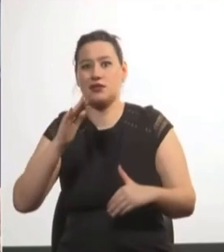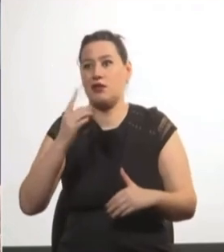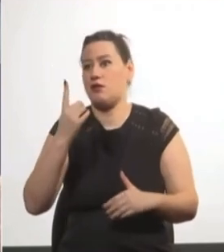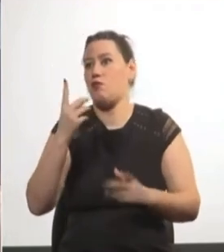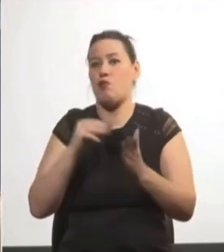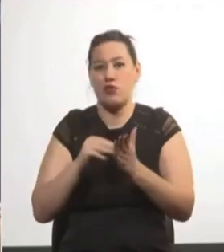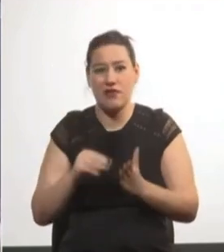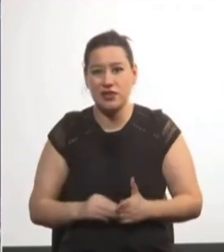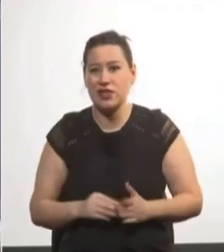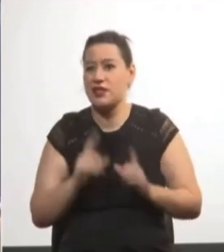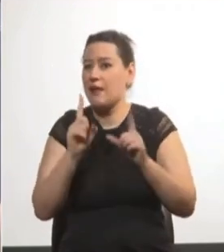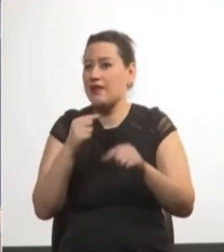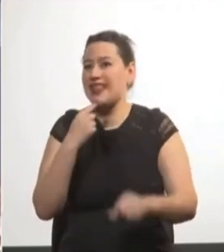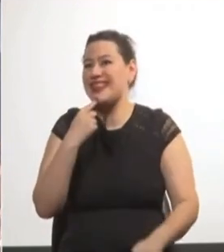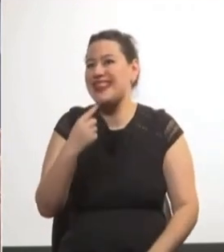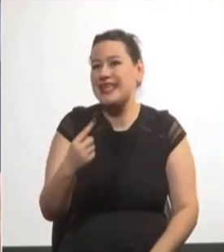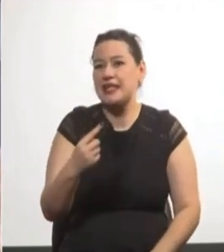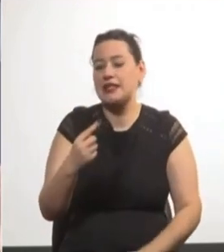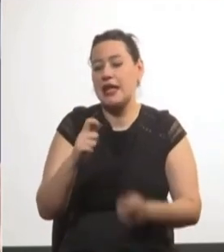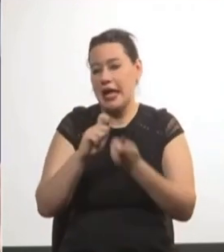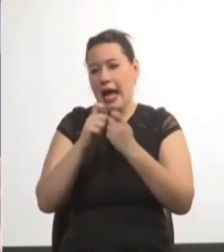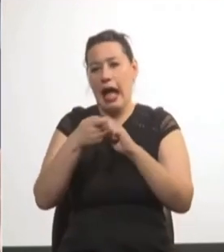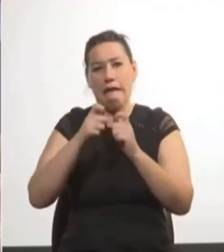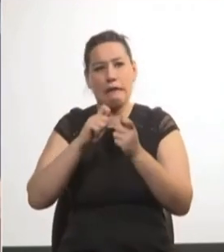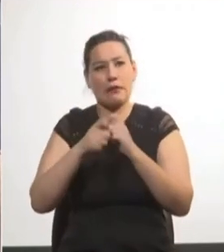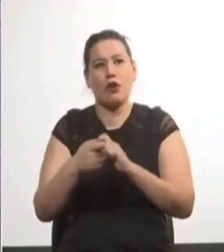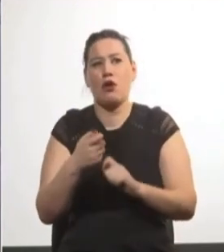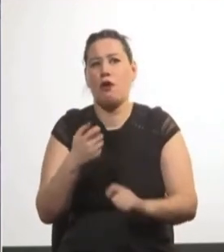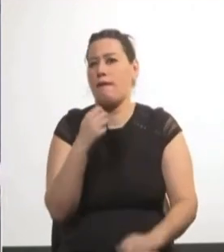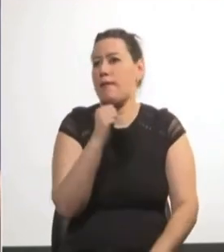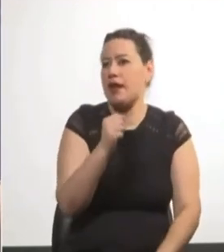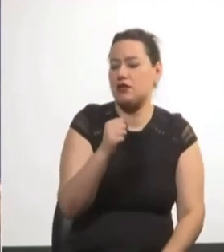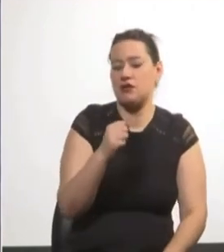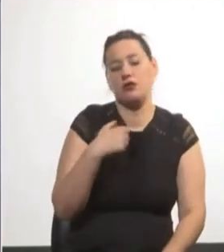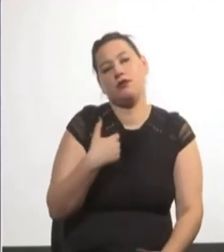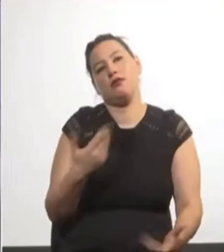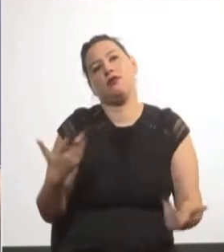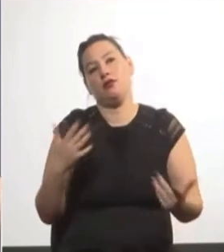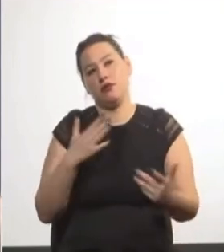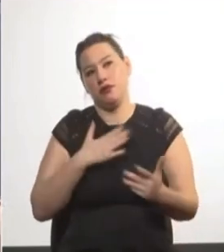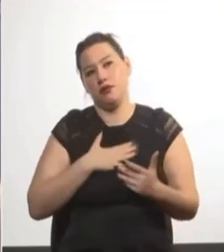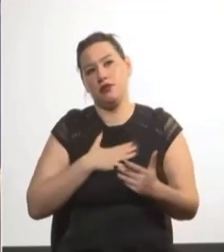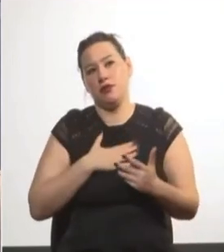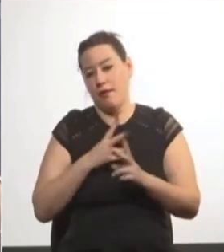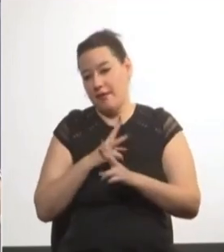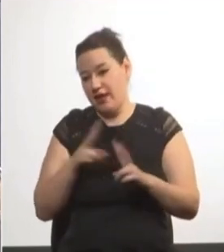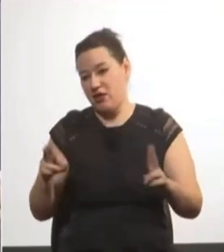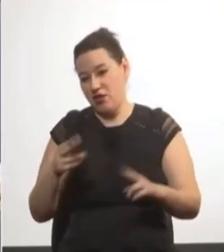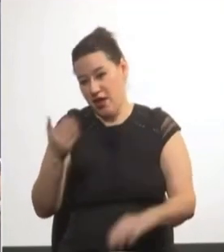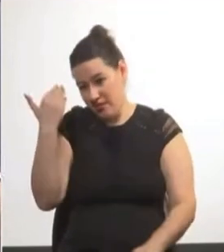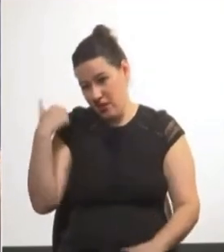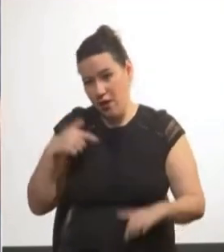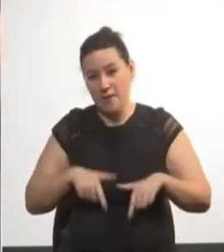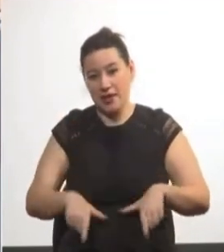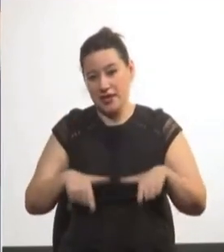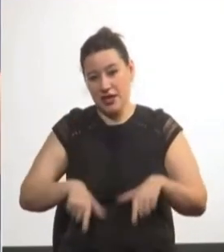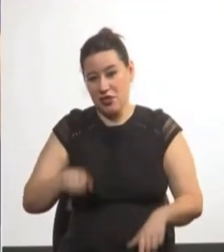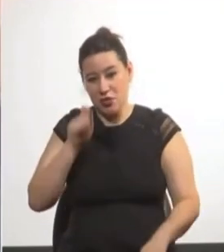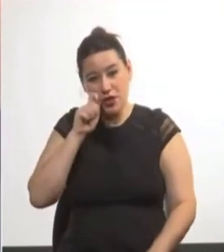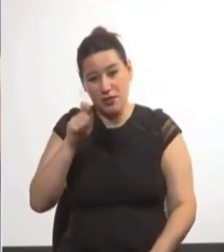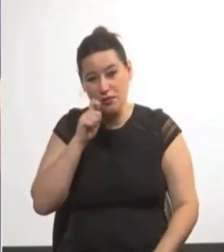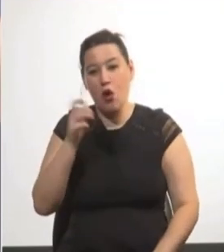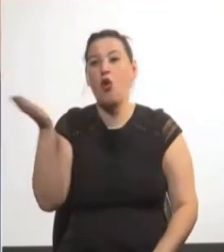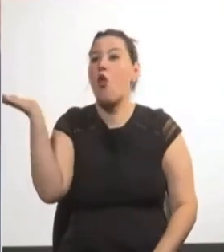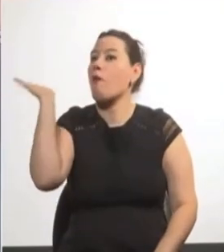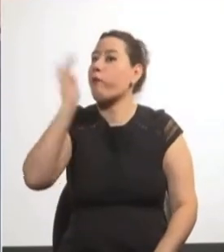vez. También se hablaba del atraso cambiario. Miren, les puedo asegurar que yo en el periodo anterior como ministra de Turismo no podía poner